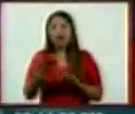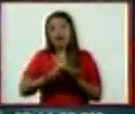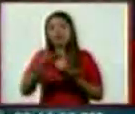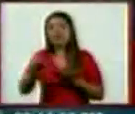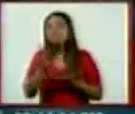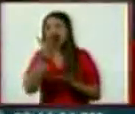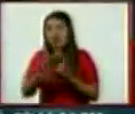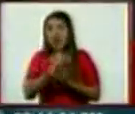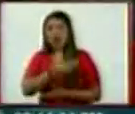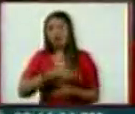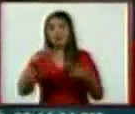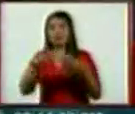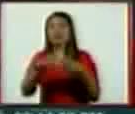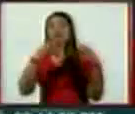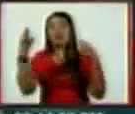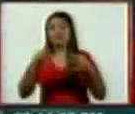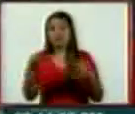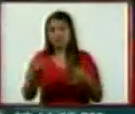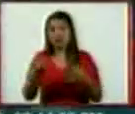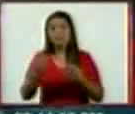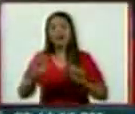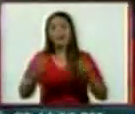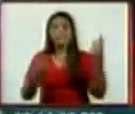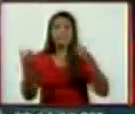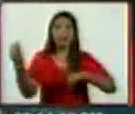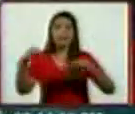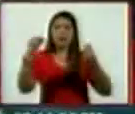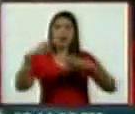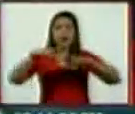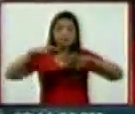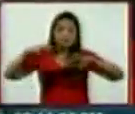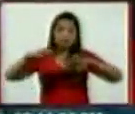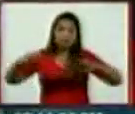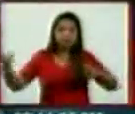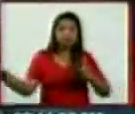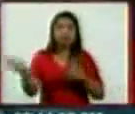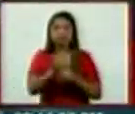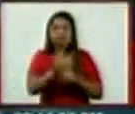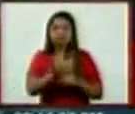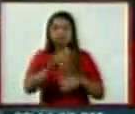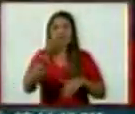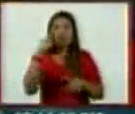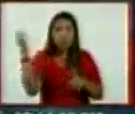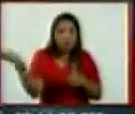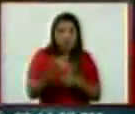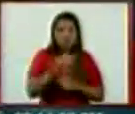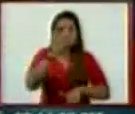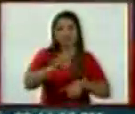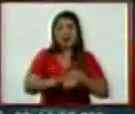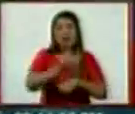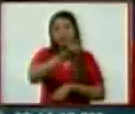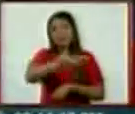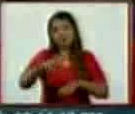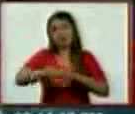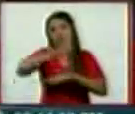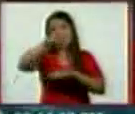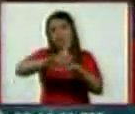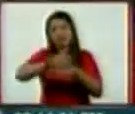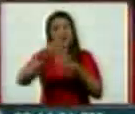Verdad para alimentar la investigación y facilitar llegar a los responsables de todo lo que haya ocurrido,